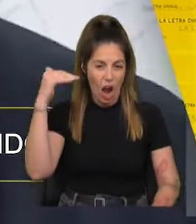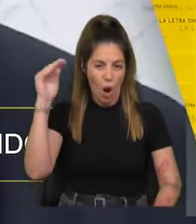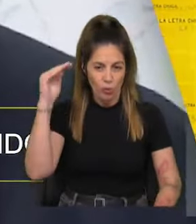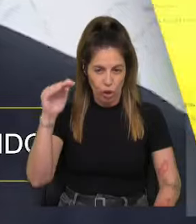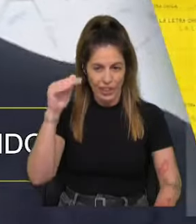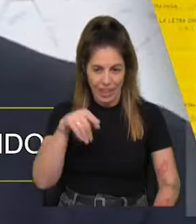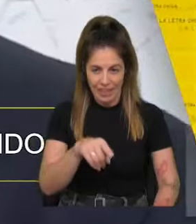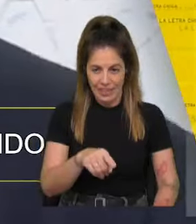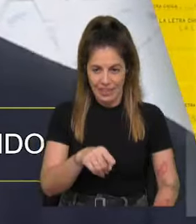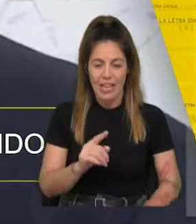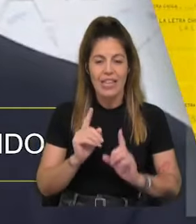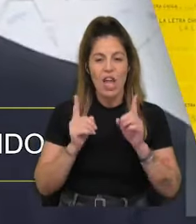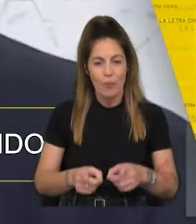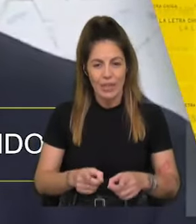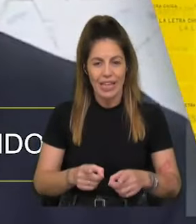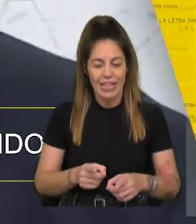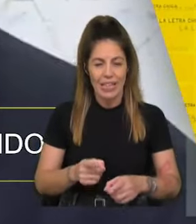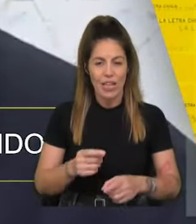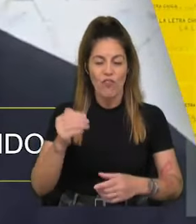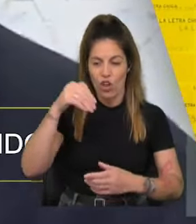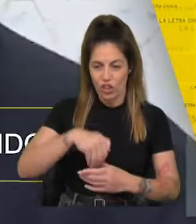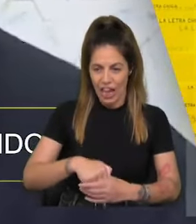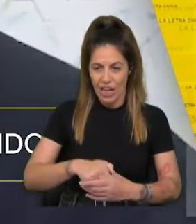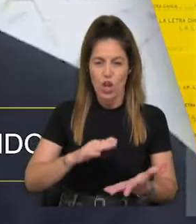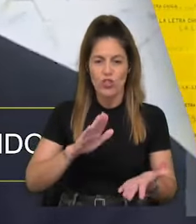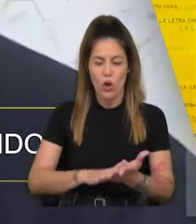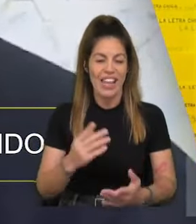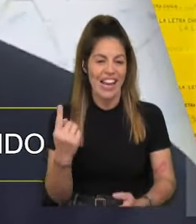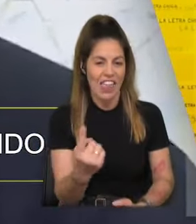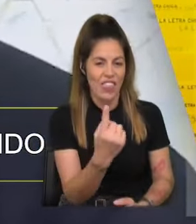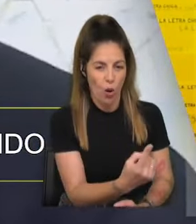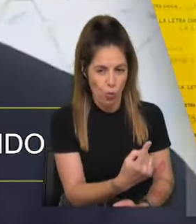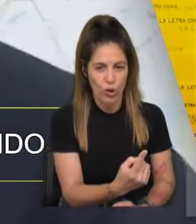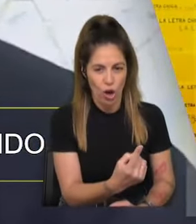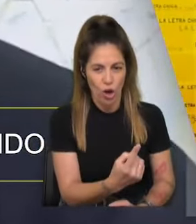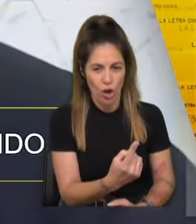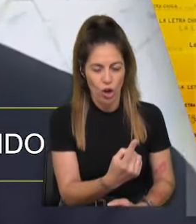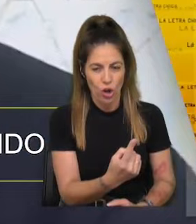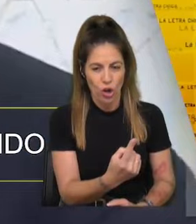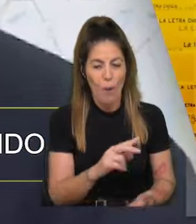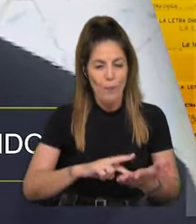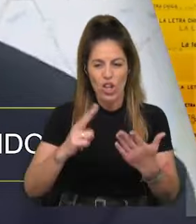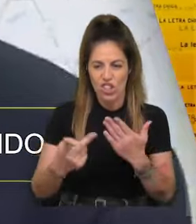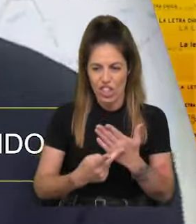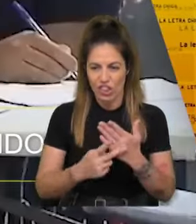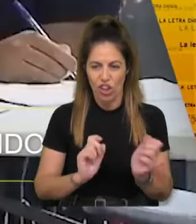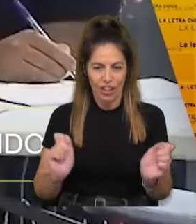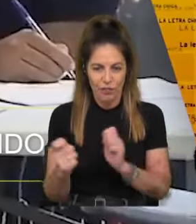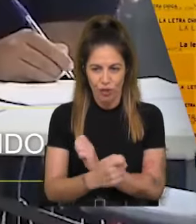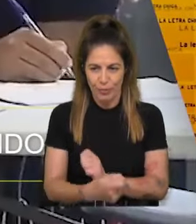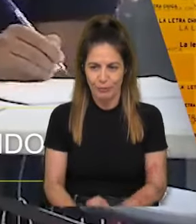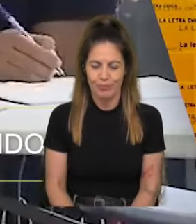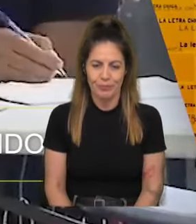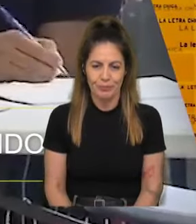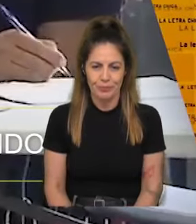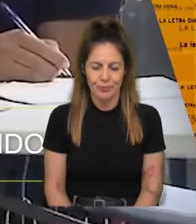electivas tengamos que pronunciarnos sobre cada uno de estos eh proyectos de